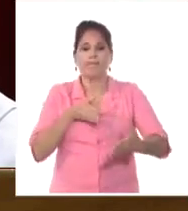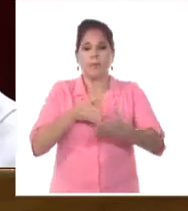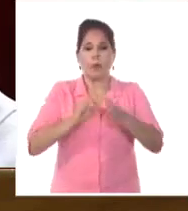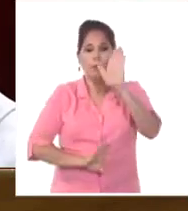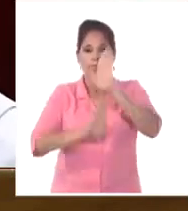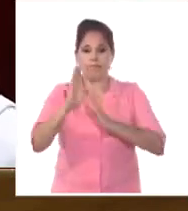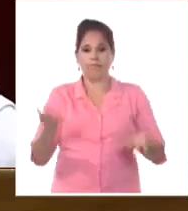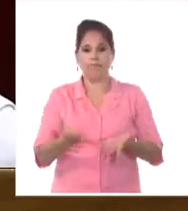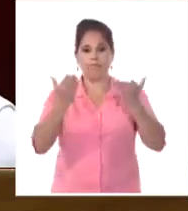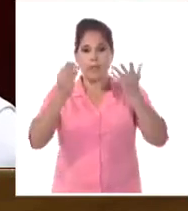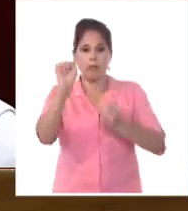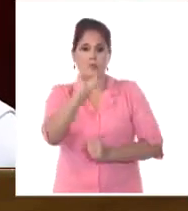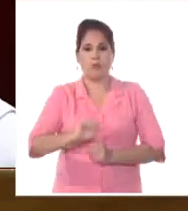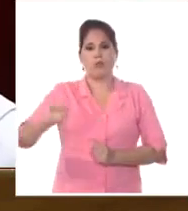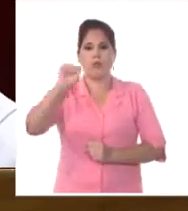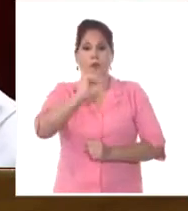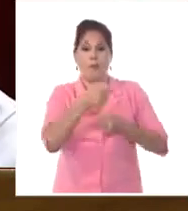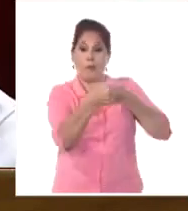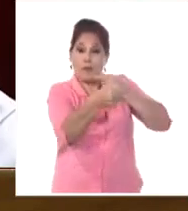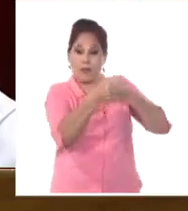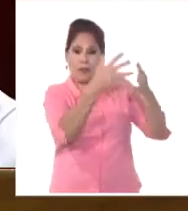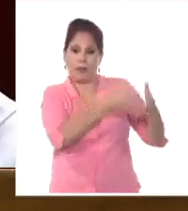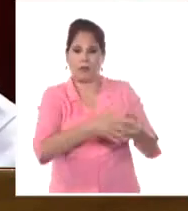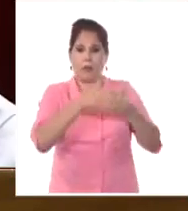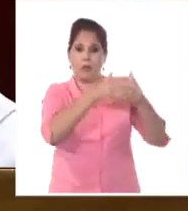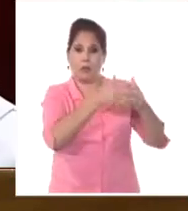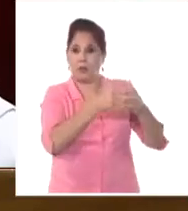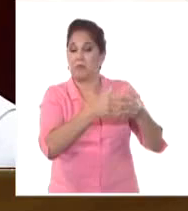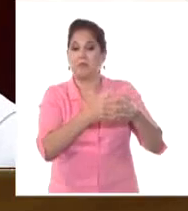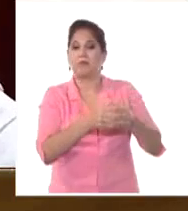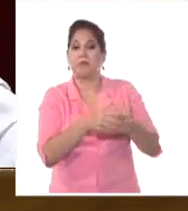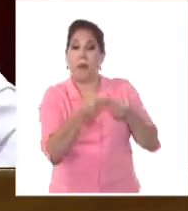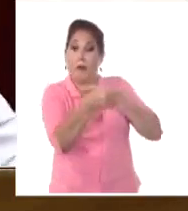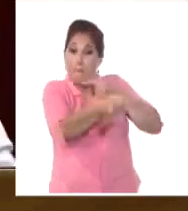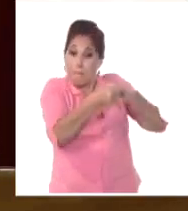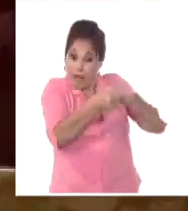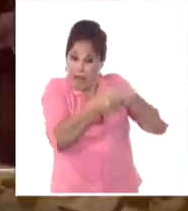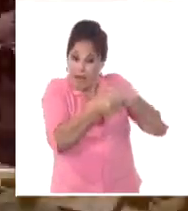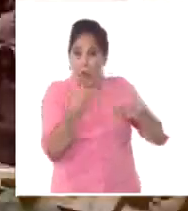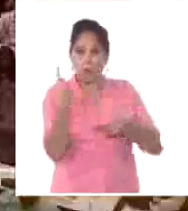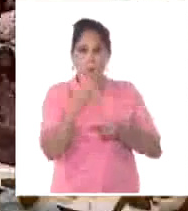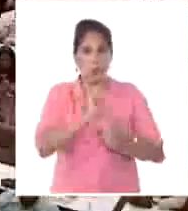triunfe un sistema anticapitalista socialista a 90 millas del imperio.